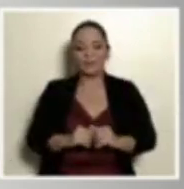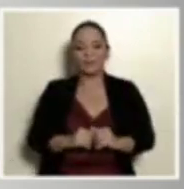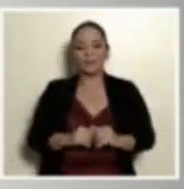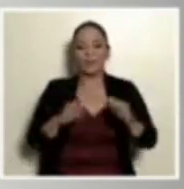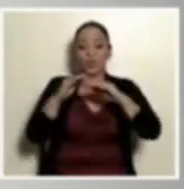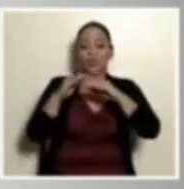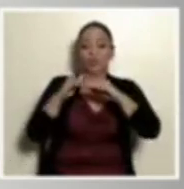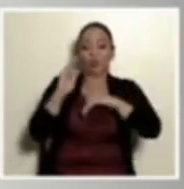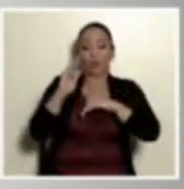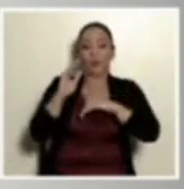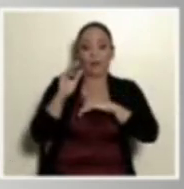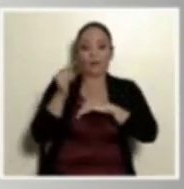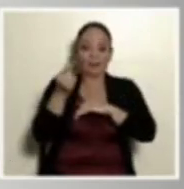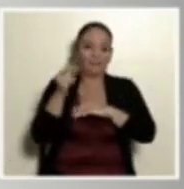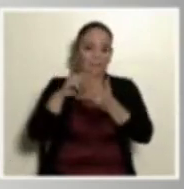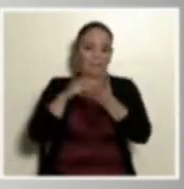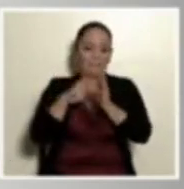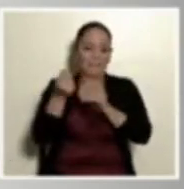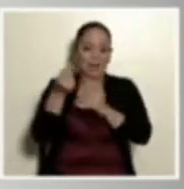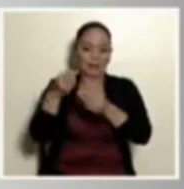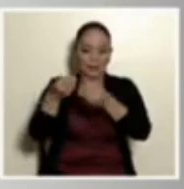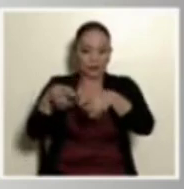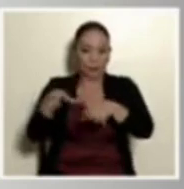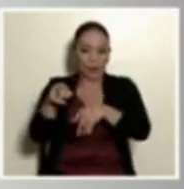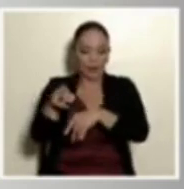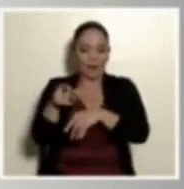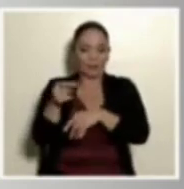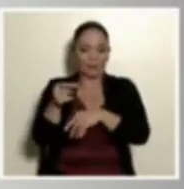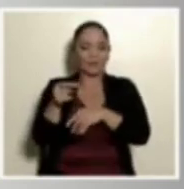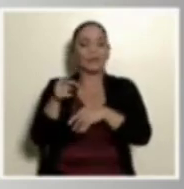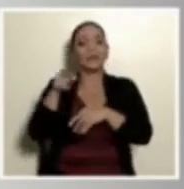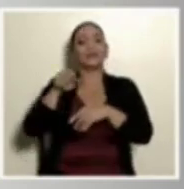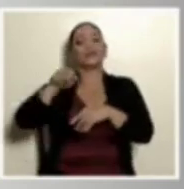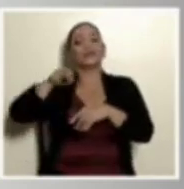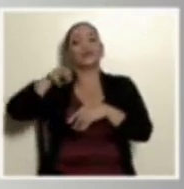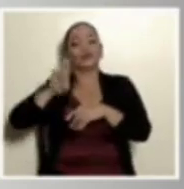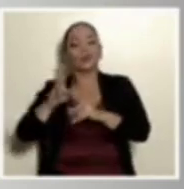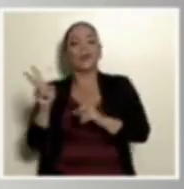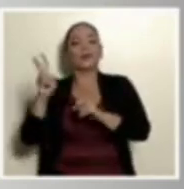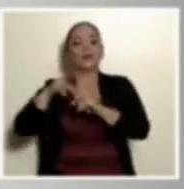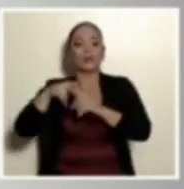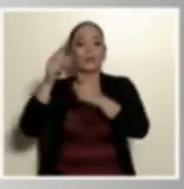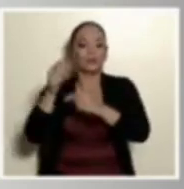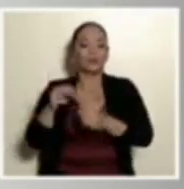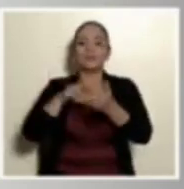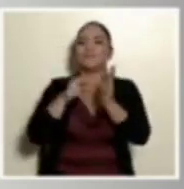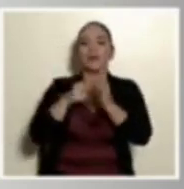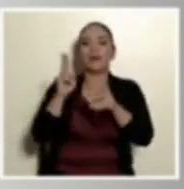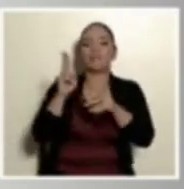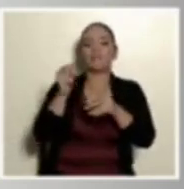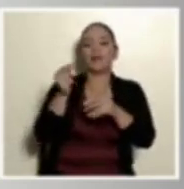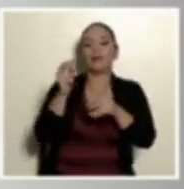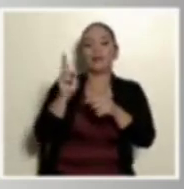superávit acumulado en la mayoría de los casos son subejecuciones de presupuesto. Así que no